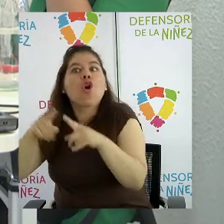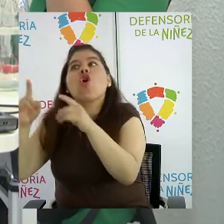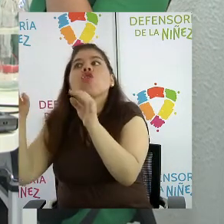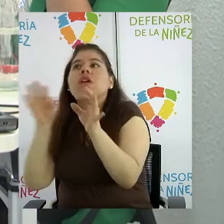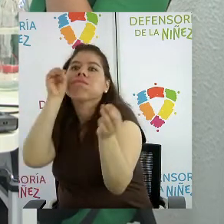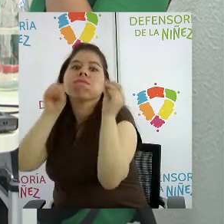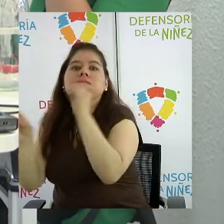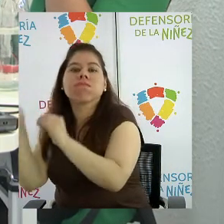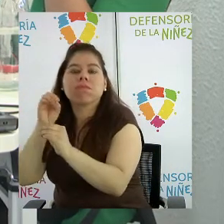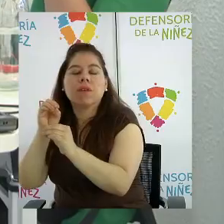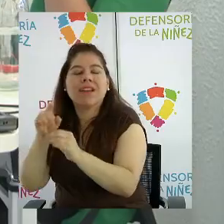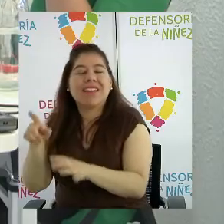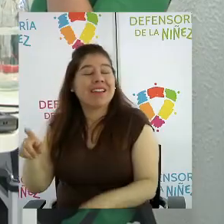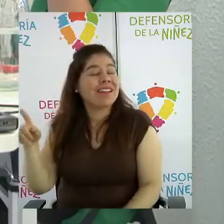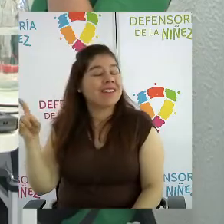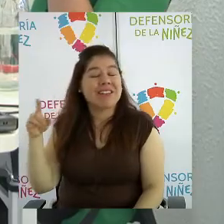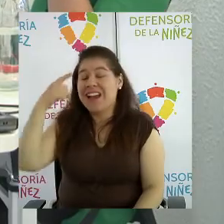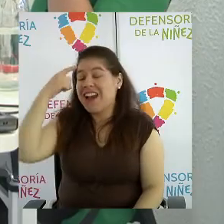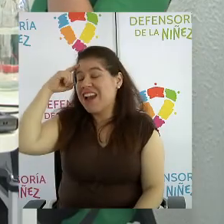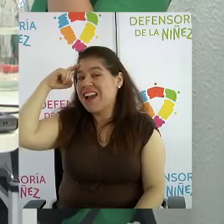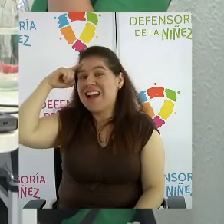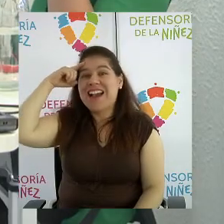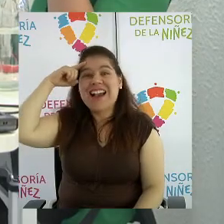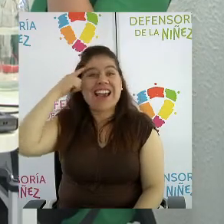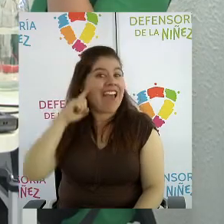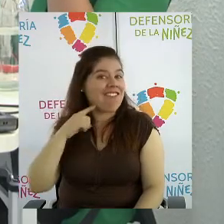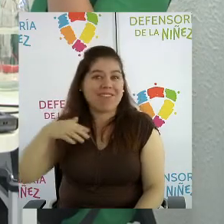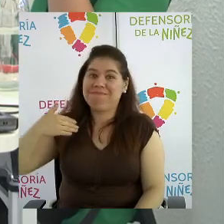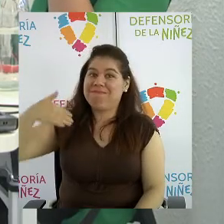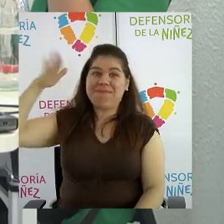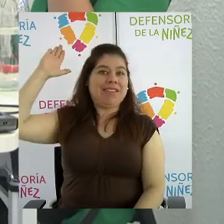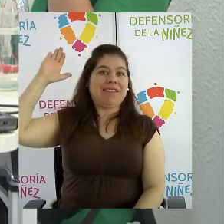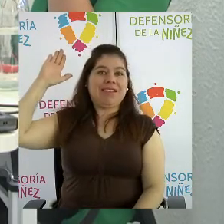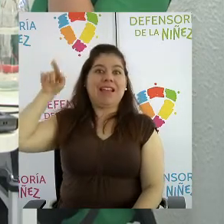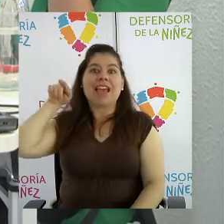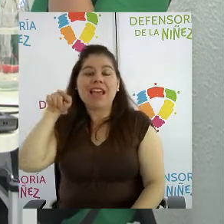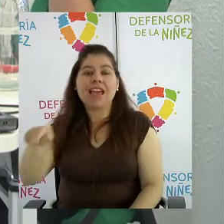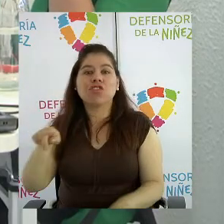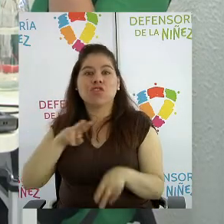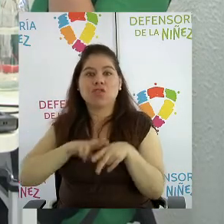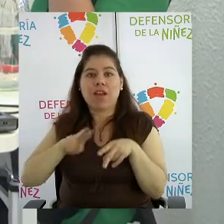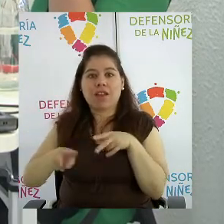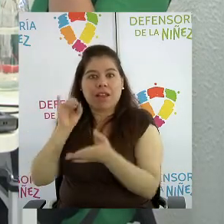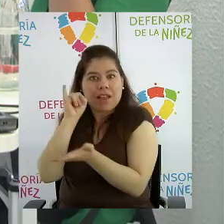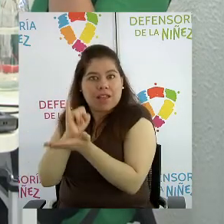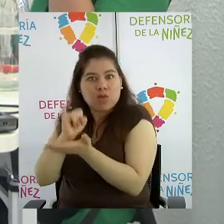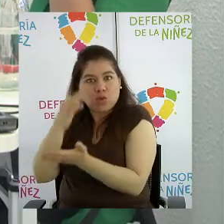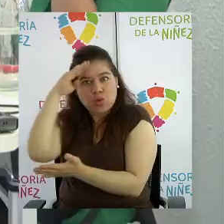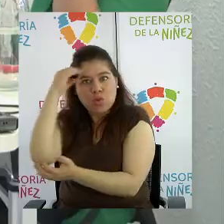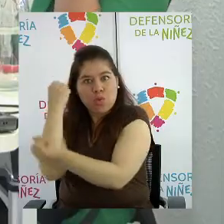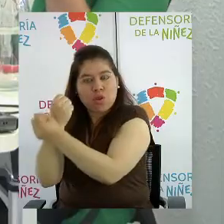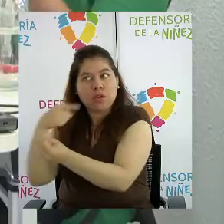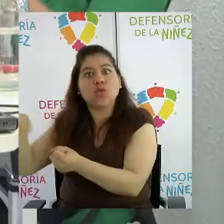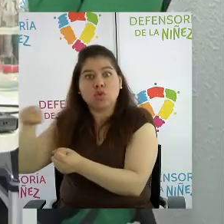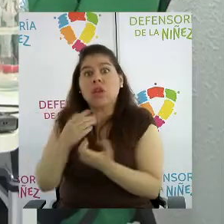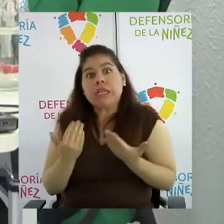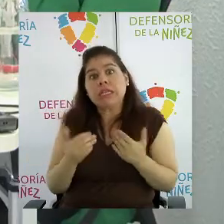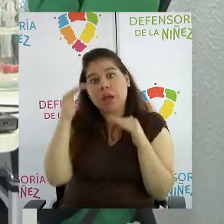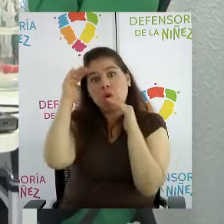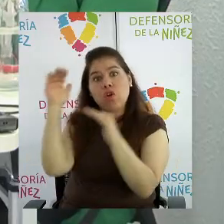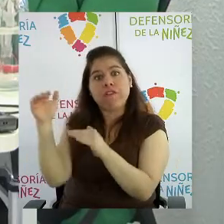gravedad. Y eso es lo que se necesita abordar con profundidad en una institución policial, porque todos acá necesitamos confiar en la institución